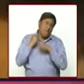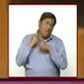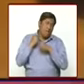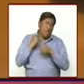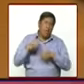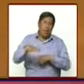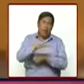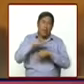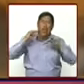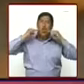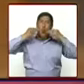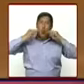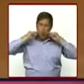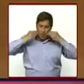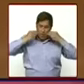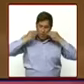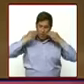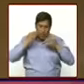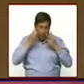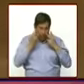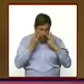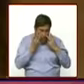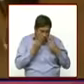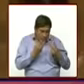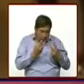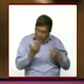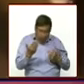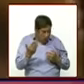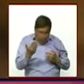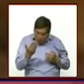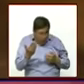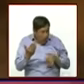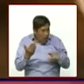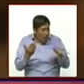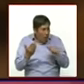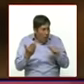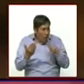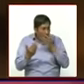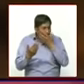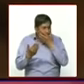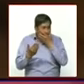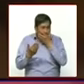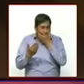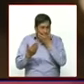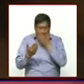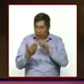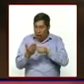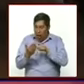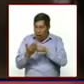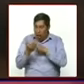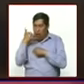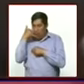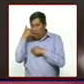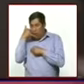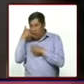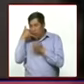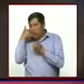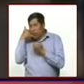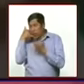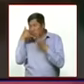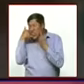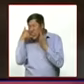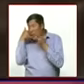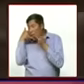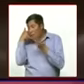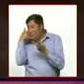del municipio de Montero. Ella los ve y dice, esta persona está siendo buscada. Inmediatamente se comunica con los familiares, le dice, lo